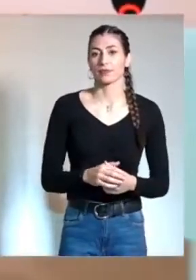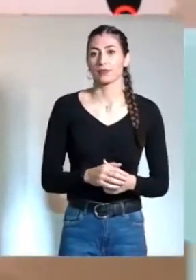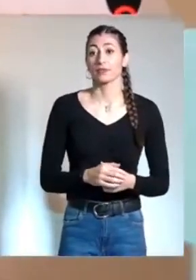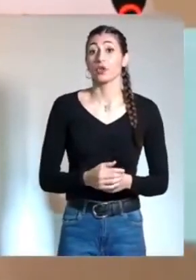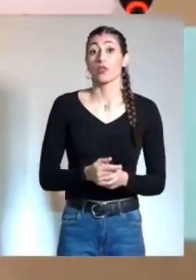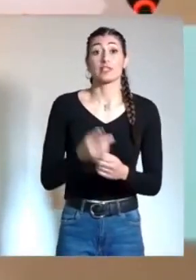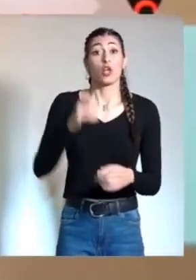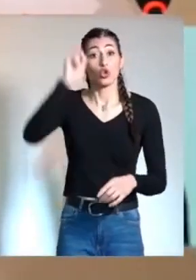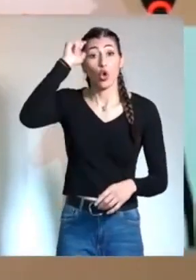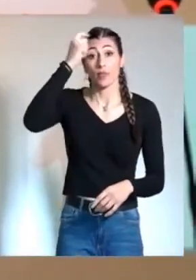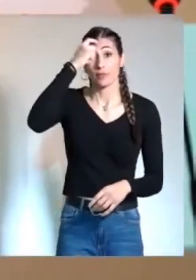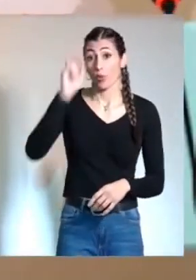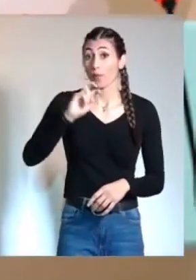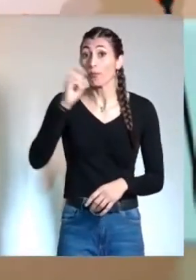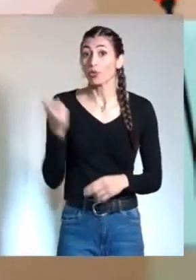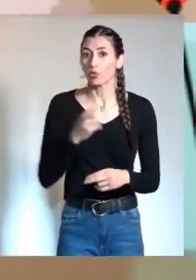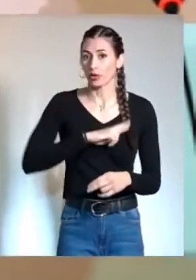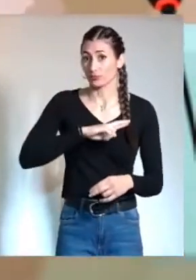sería